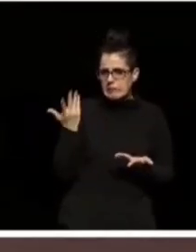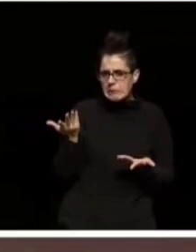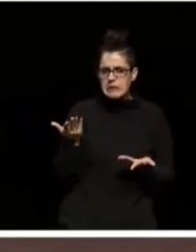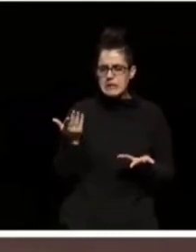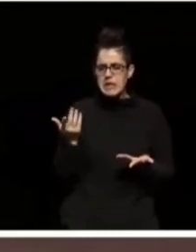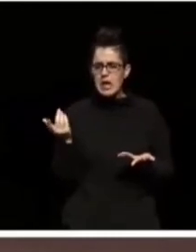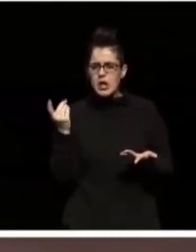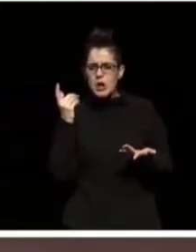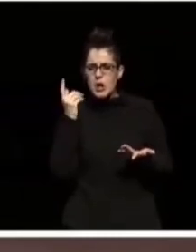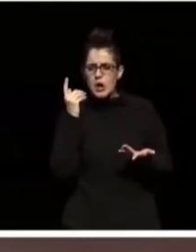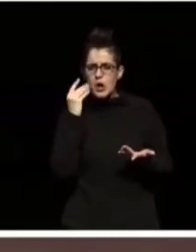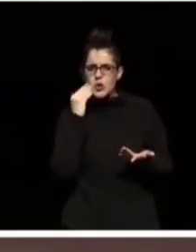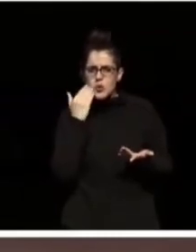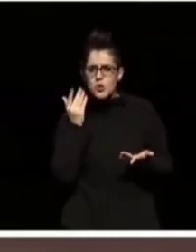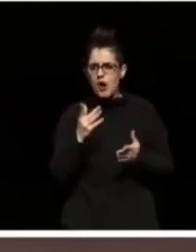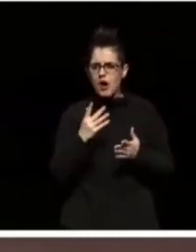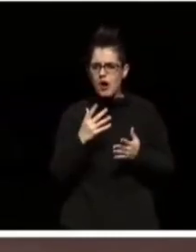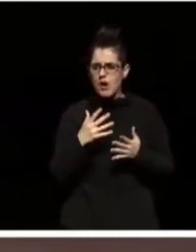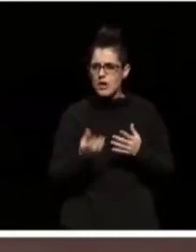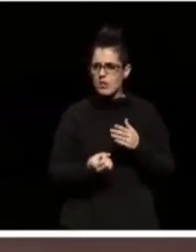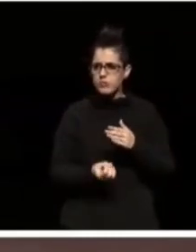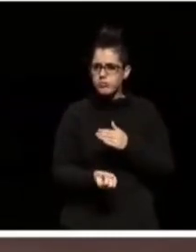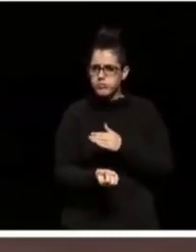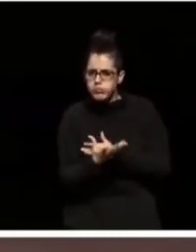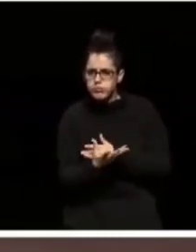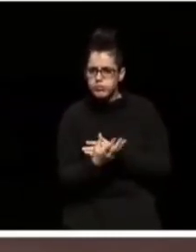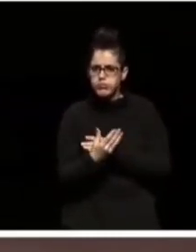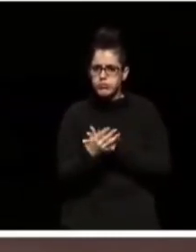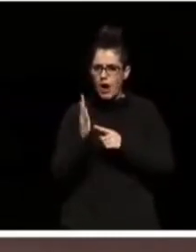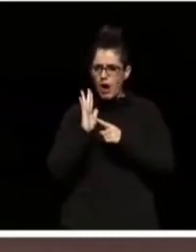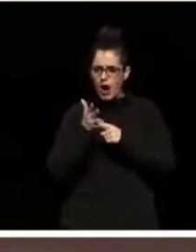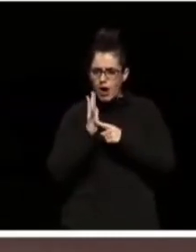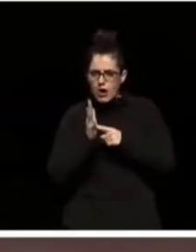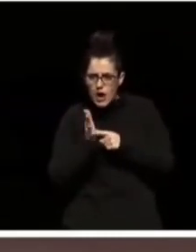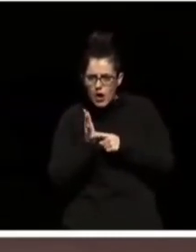producción de energía eólica y